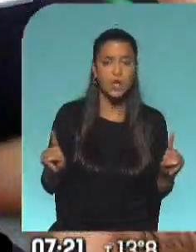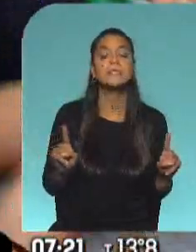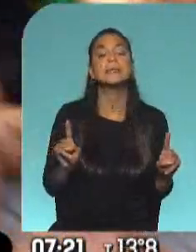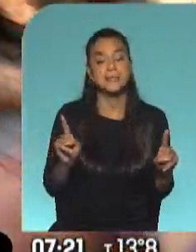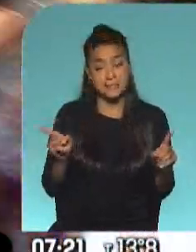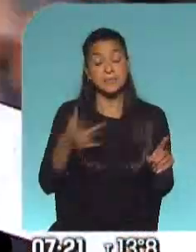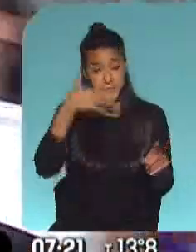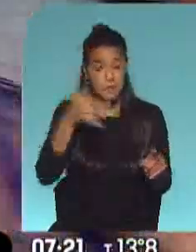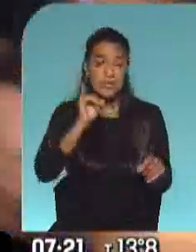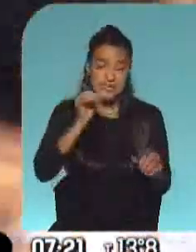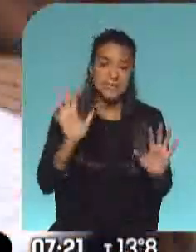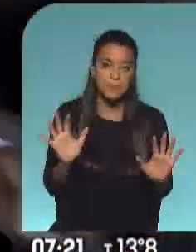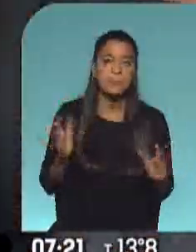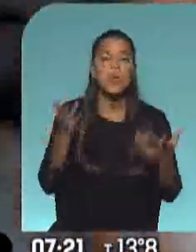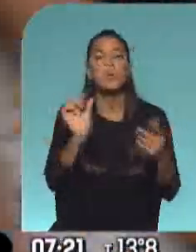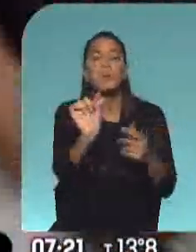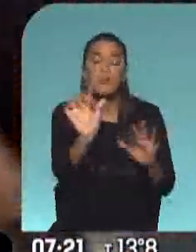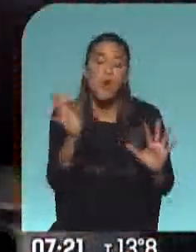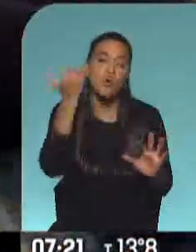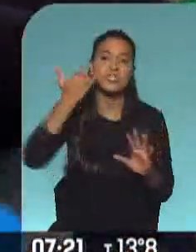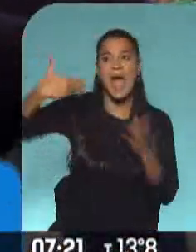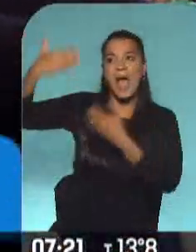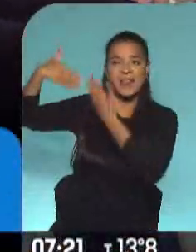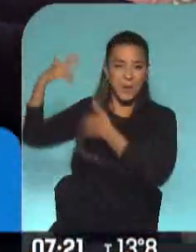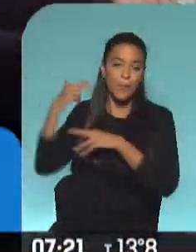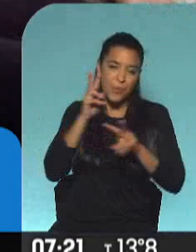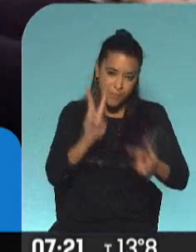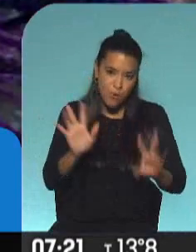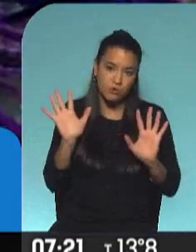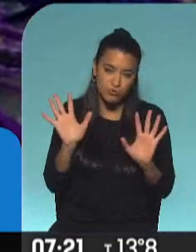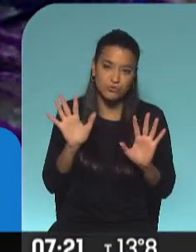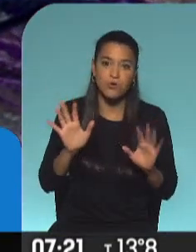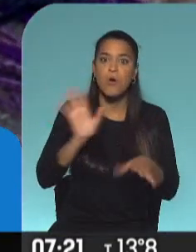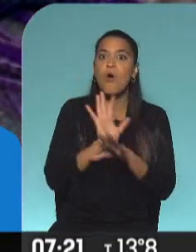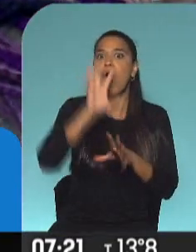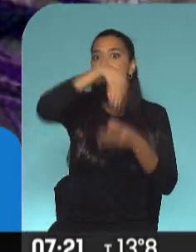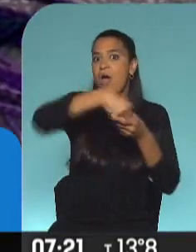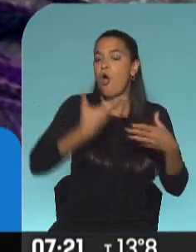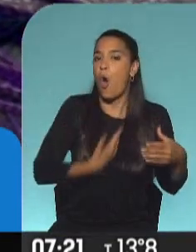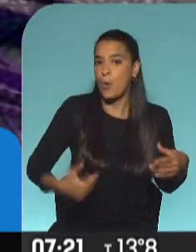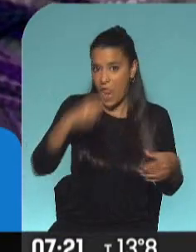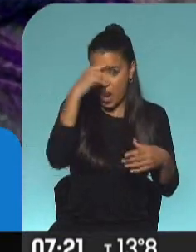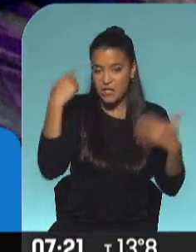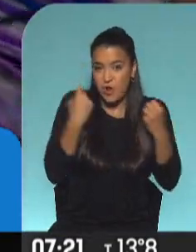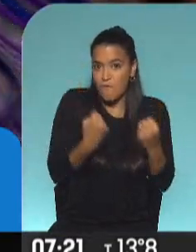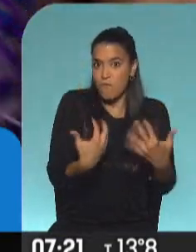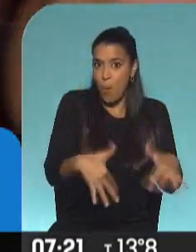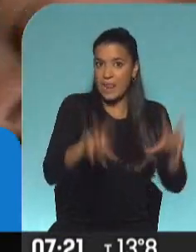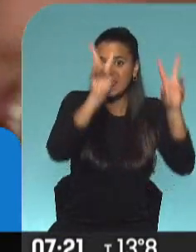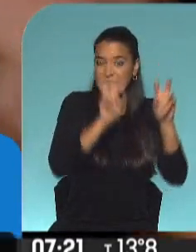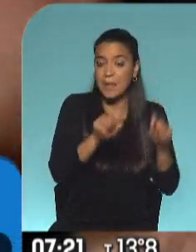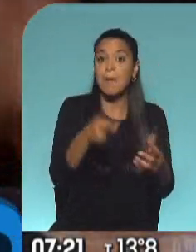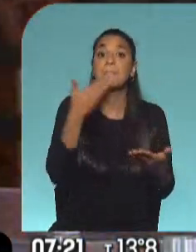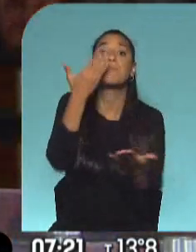la verdad ¿Se que sabía? sí. Bueno, un poco ya veníamos viendo que venía siendo un fuerte dentro del gobierno nacional, pero bueno, el gobierno presentó